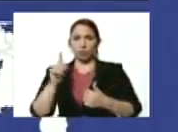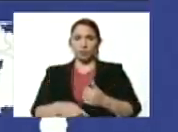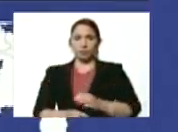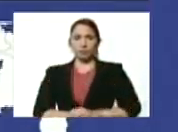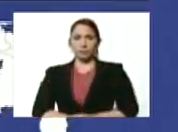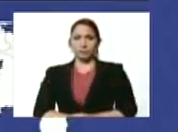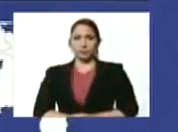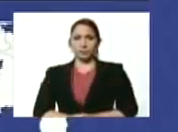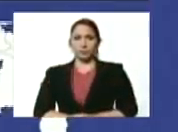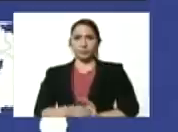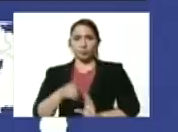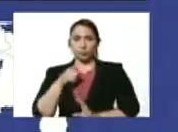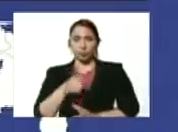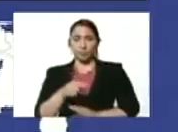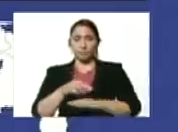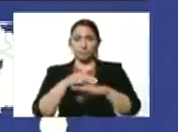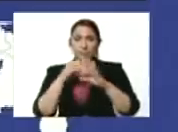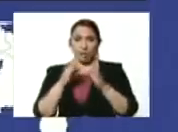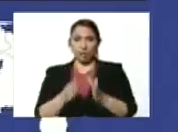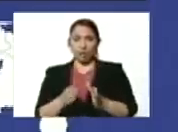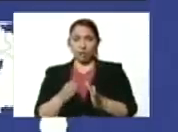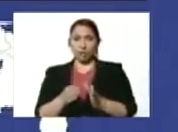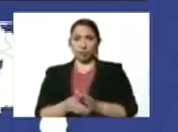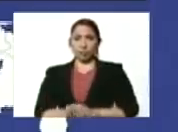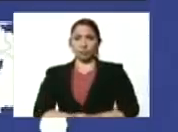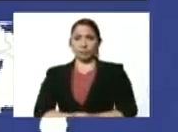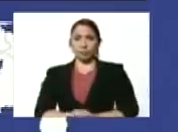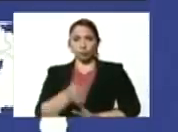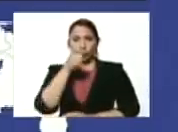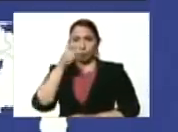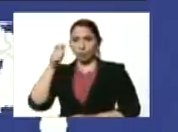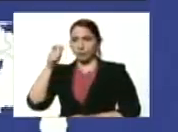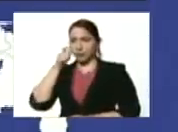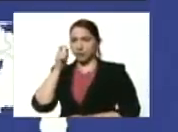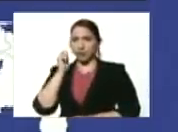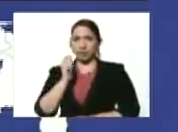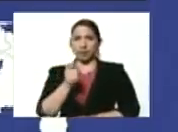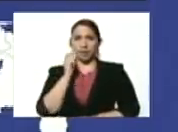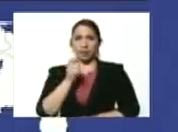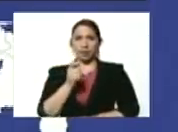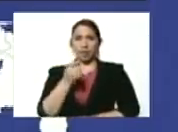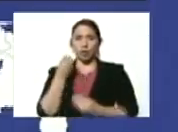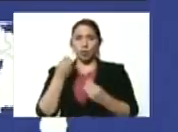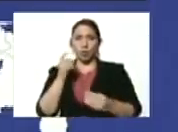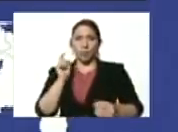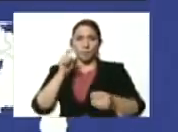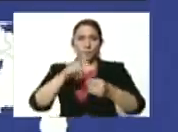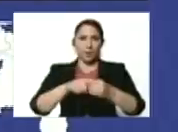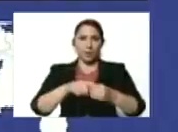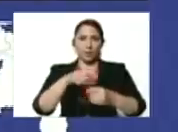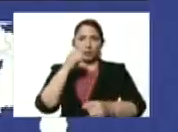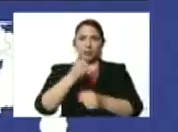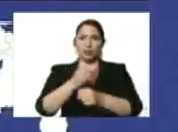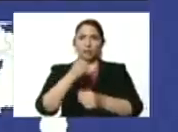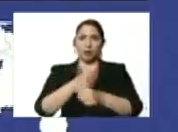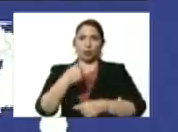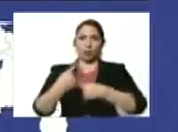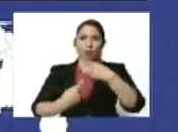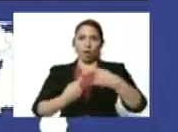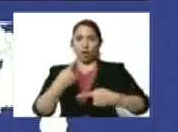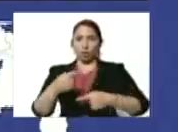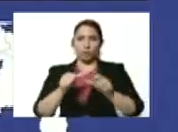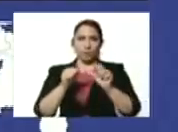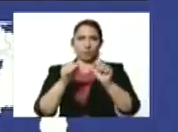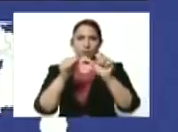Personalmente, ministro, usted supervise esta tarea como parte de su agenda diaria permanente de supervisión,